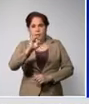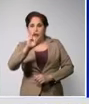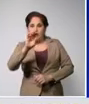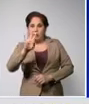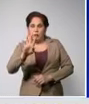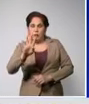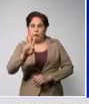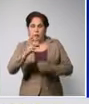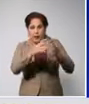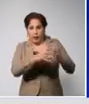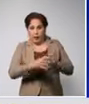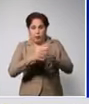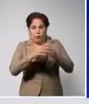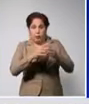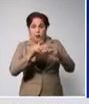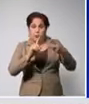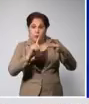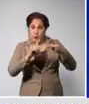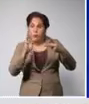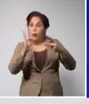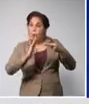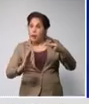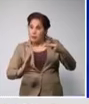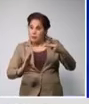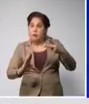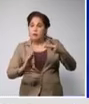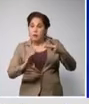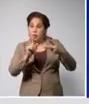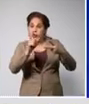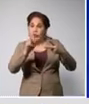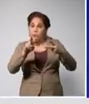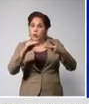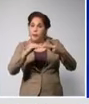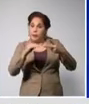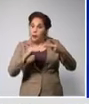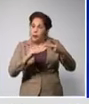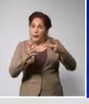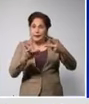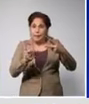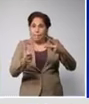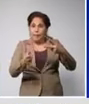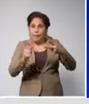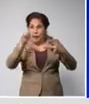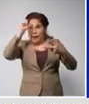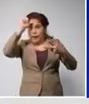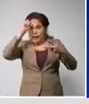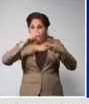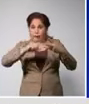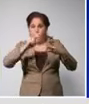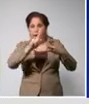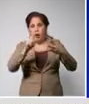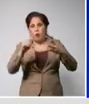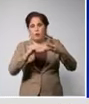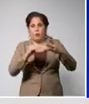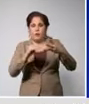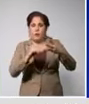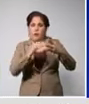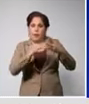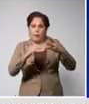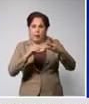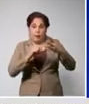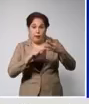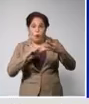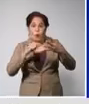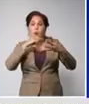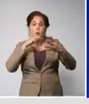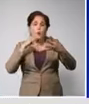30.369.674, Brasil con prácticamente 12 millones, la India con 11 millones y medio, Rusia